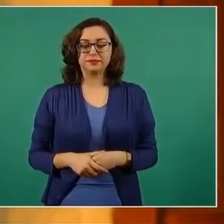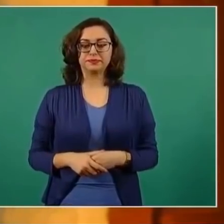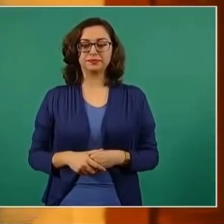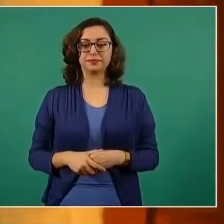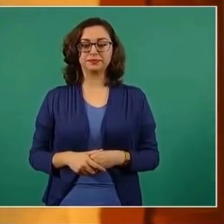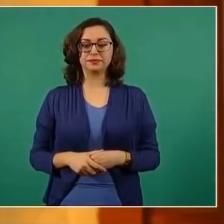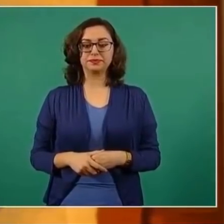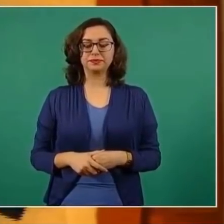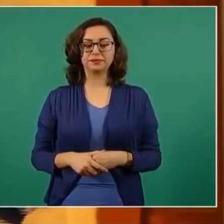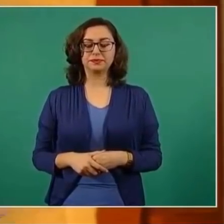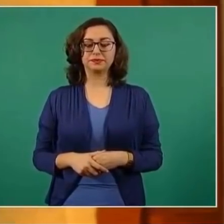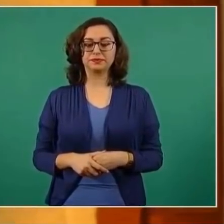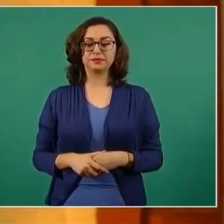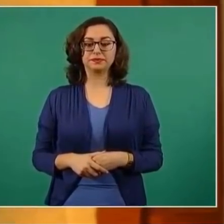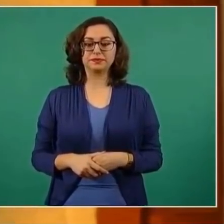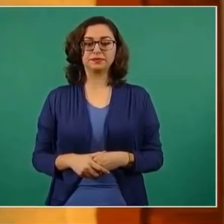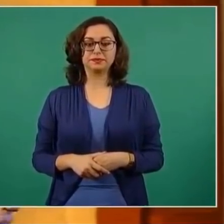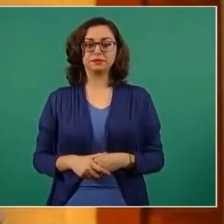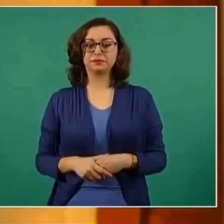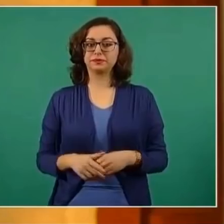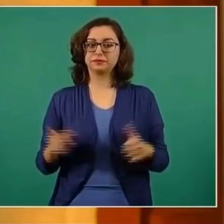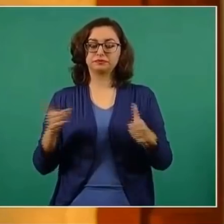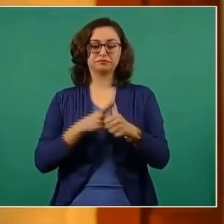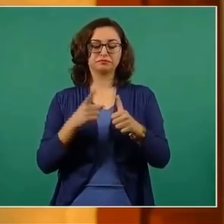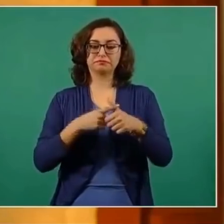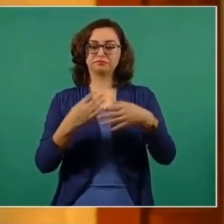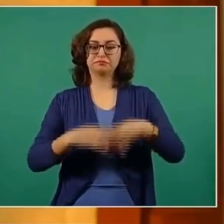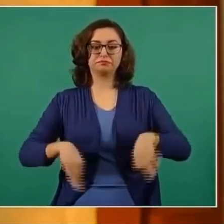Son libres. Y la libertad por encima de todo.